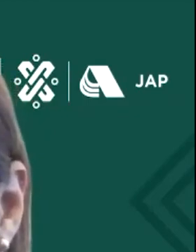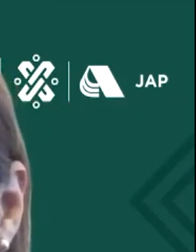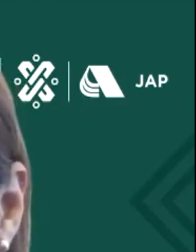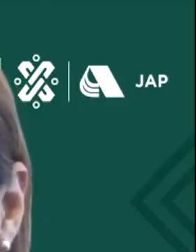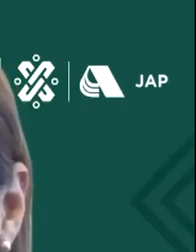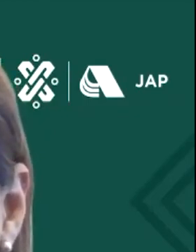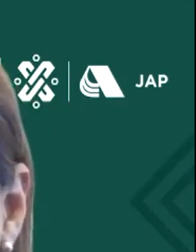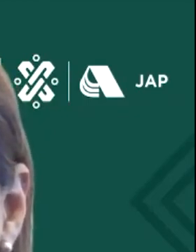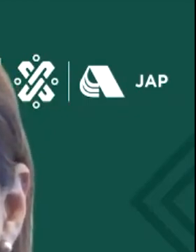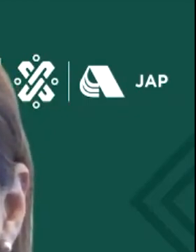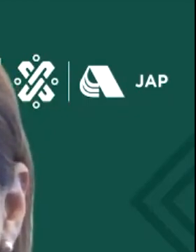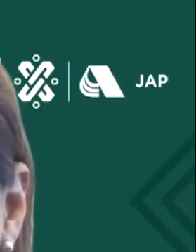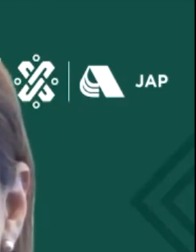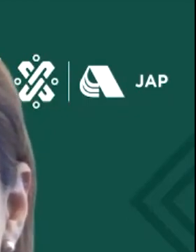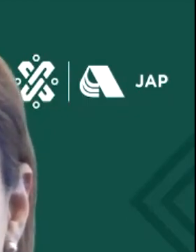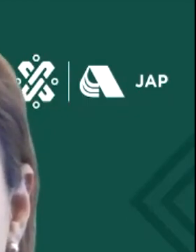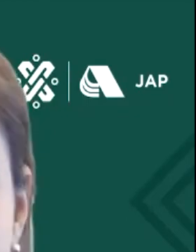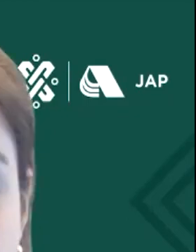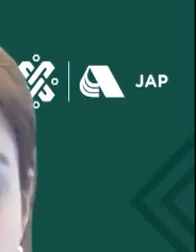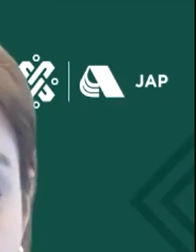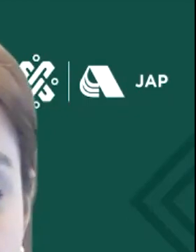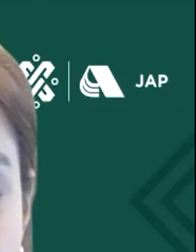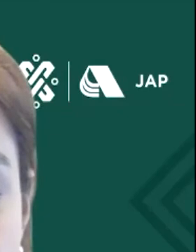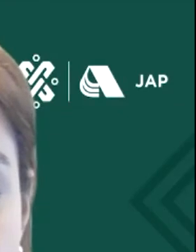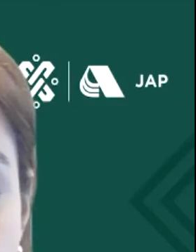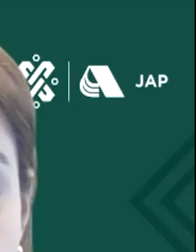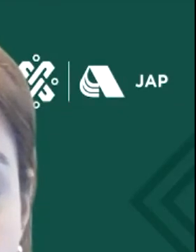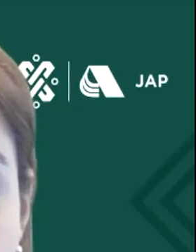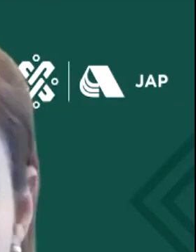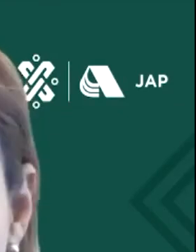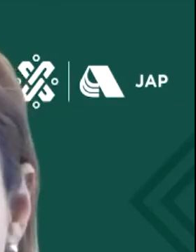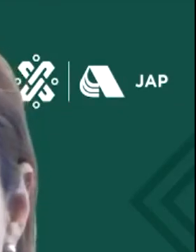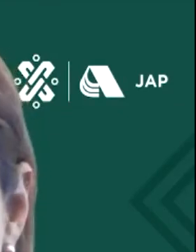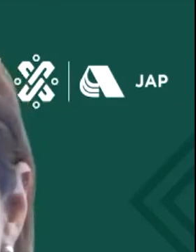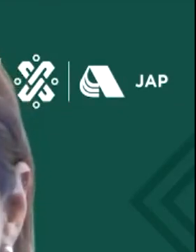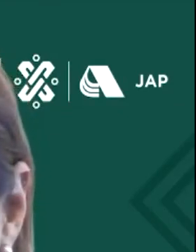María del Rayo, ¿nos puedes apoyar a replantear la pregunta?